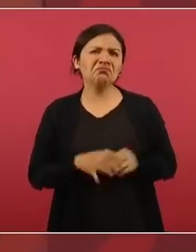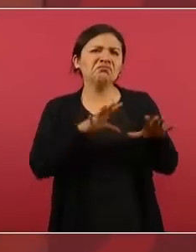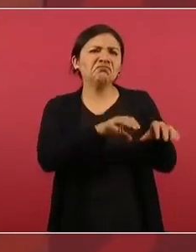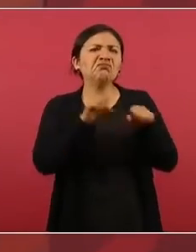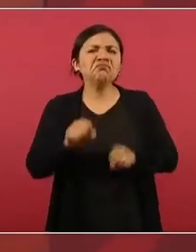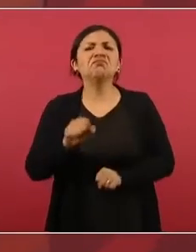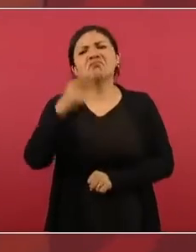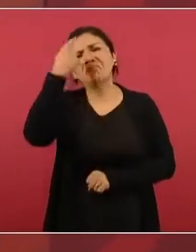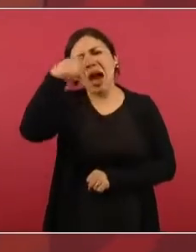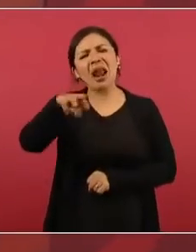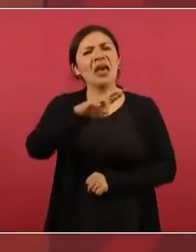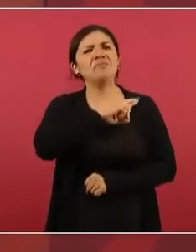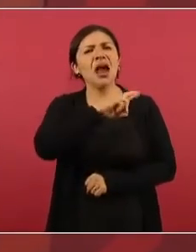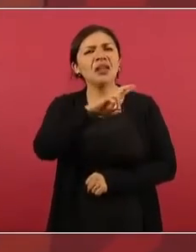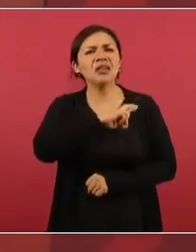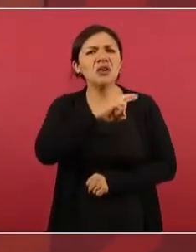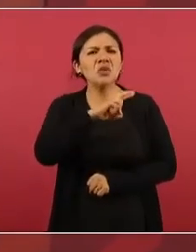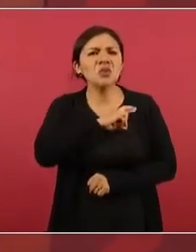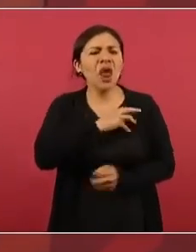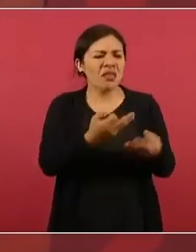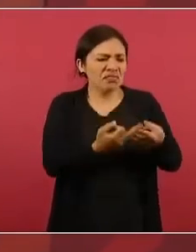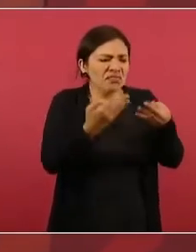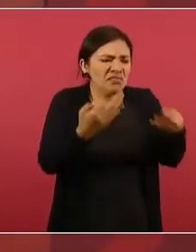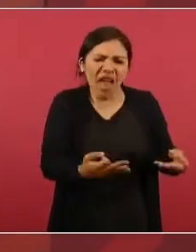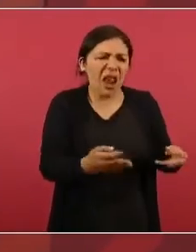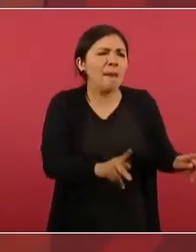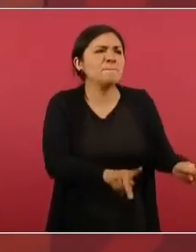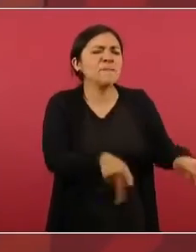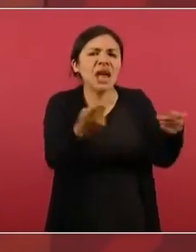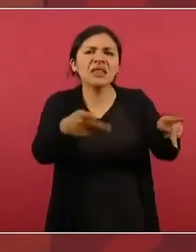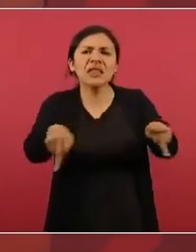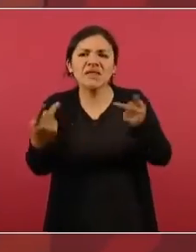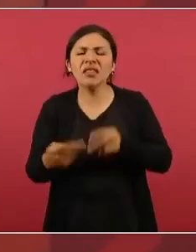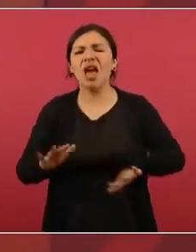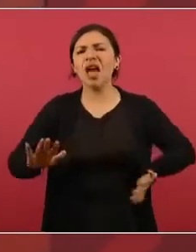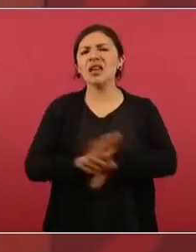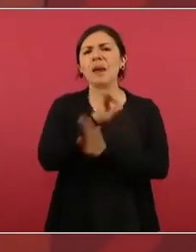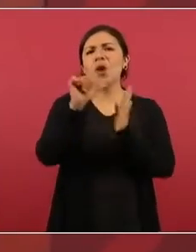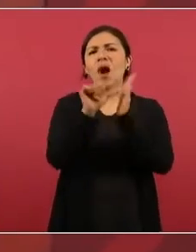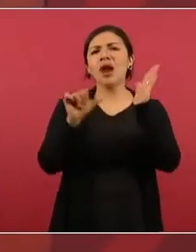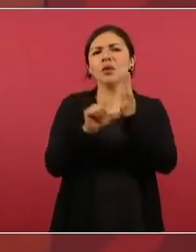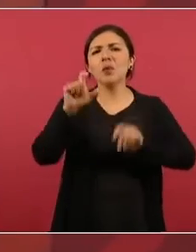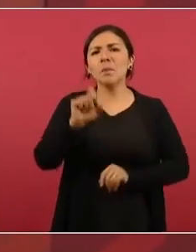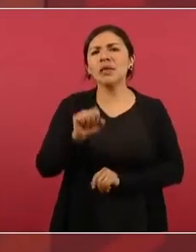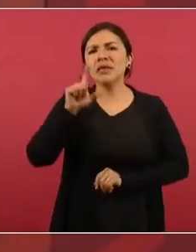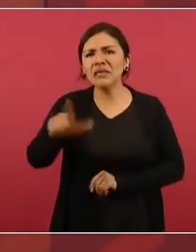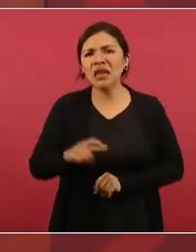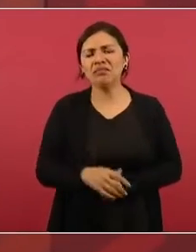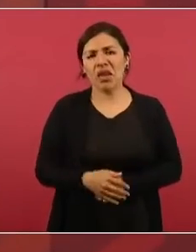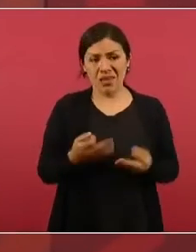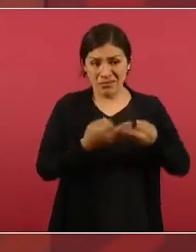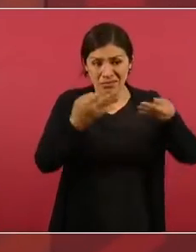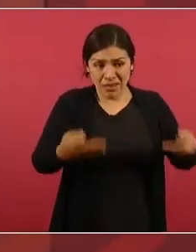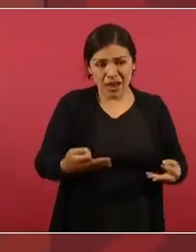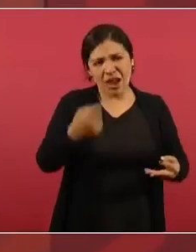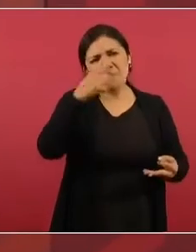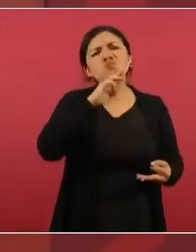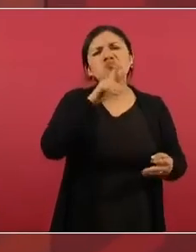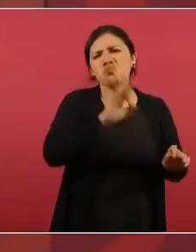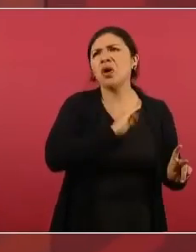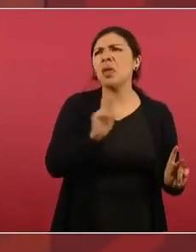Privatiza el ejido, reforma el artículo 27, pone las tierras ejidales al